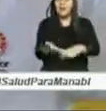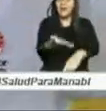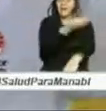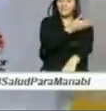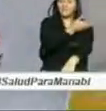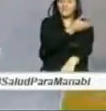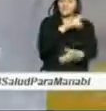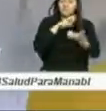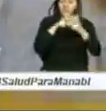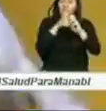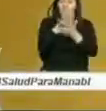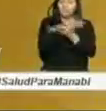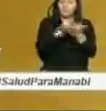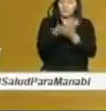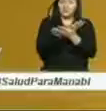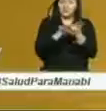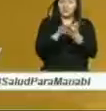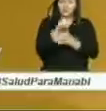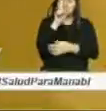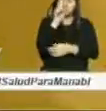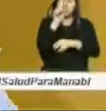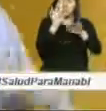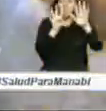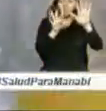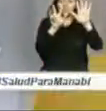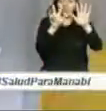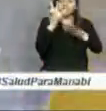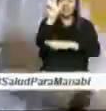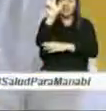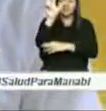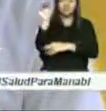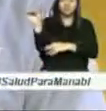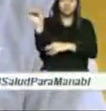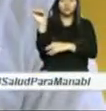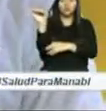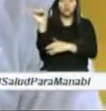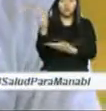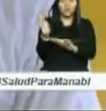ricos, 83, año 1983, sucretizaciones.